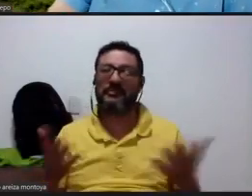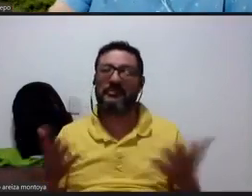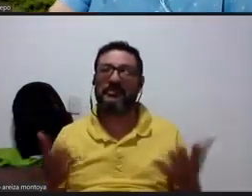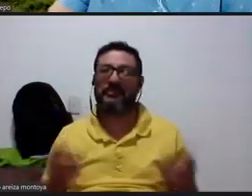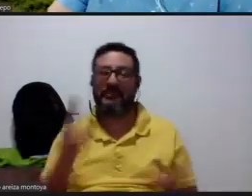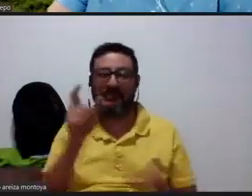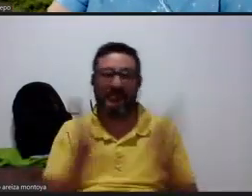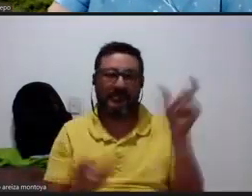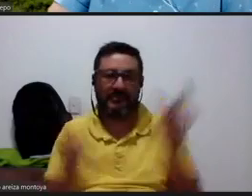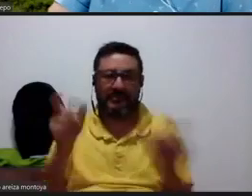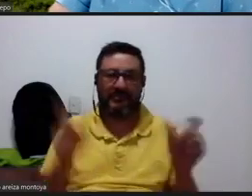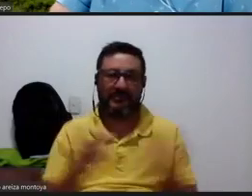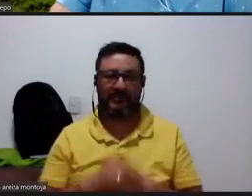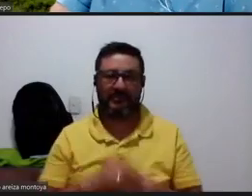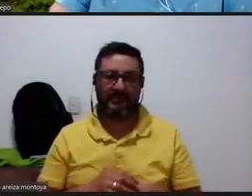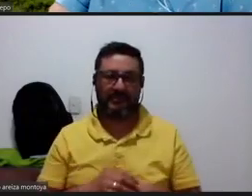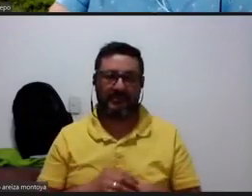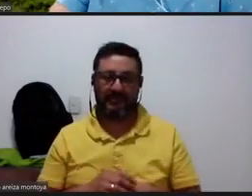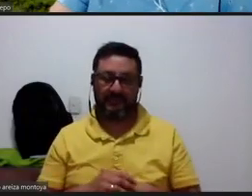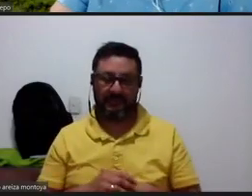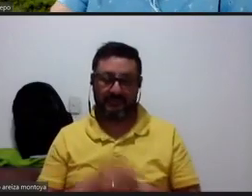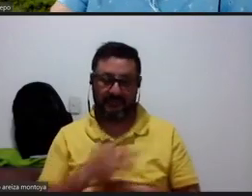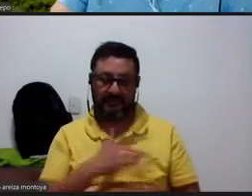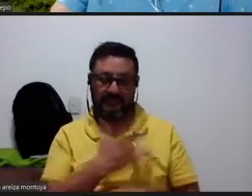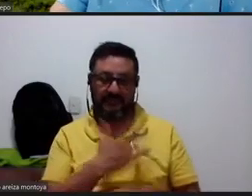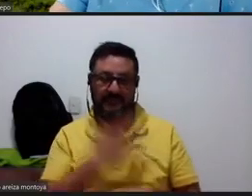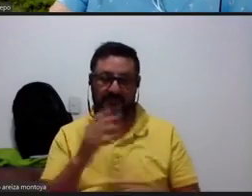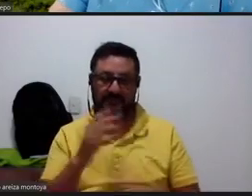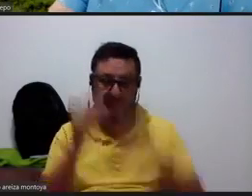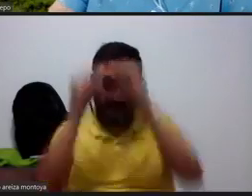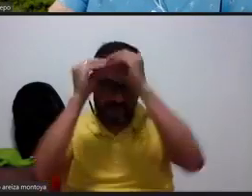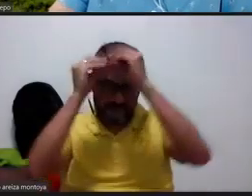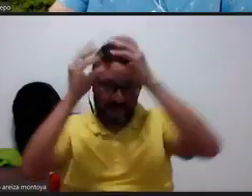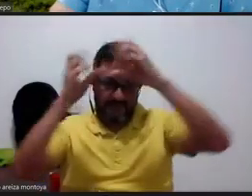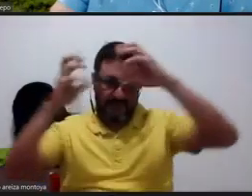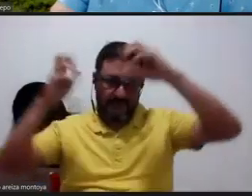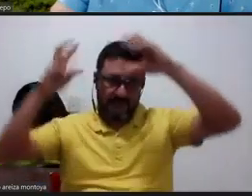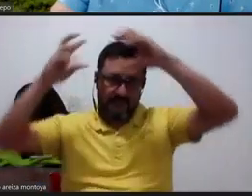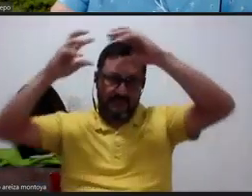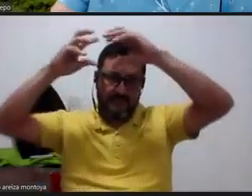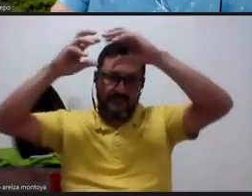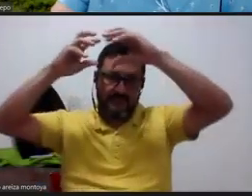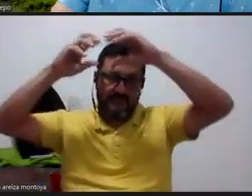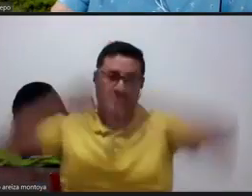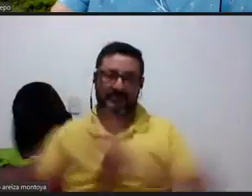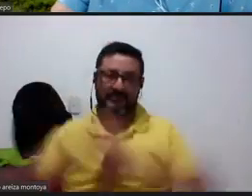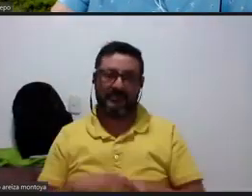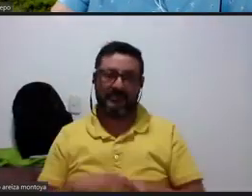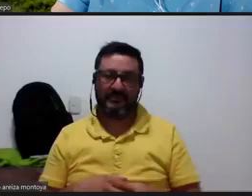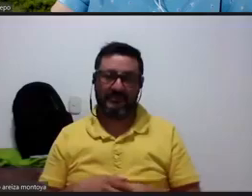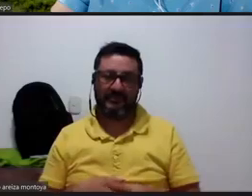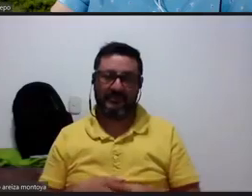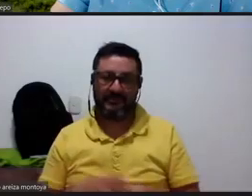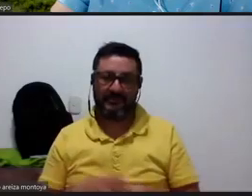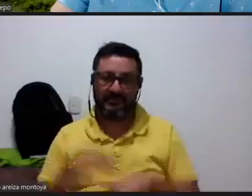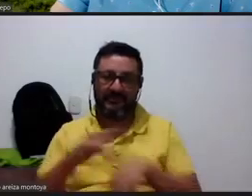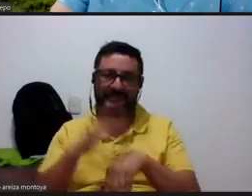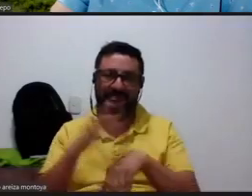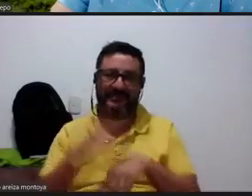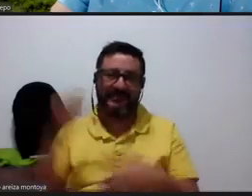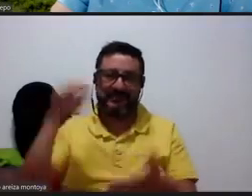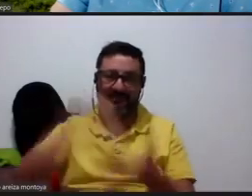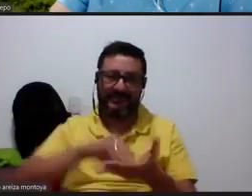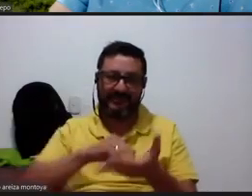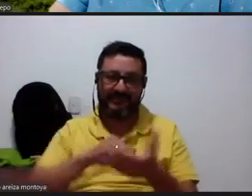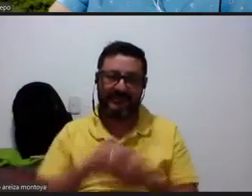de verdad como sentir de nuevo la ilusión. A mí como deportista me genera muchísima ilusión poder representar una vez más a mi